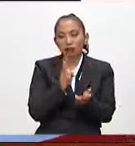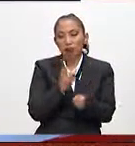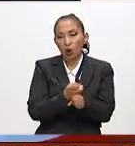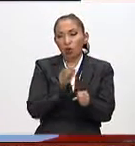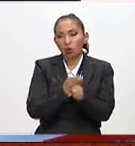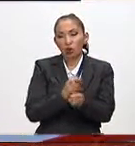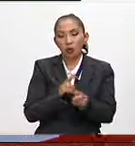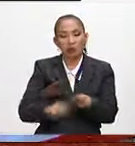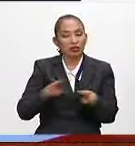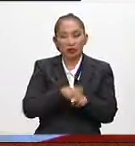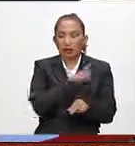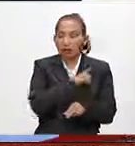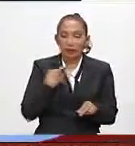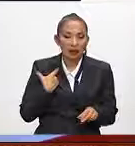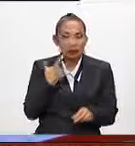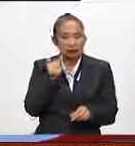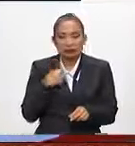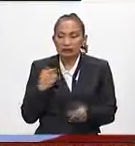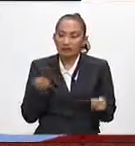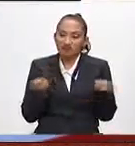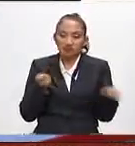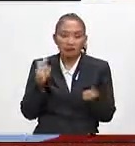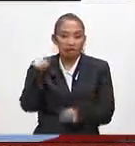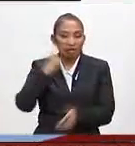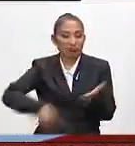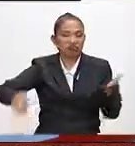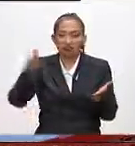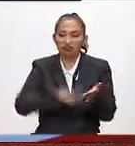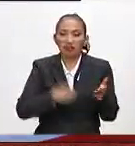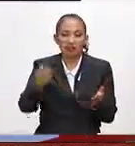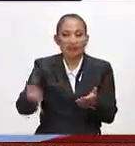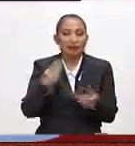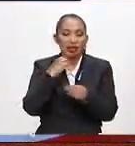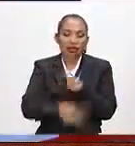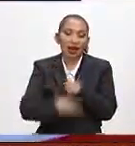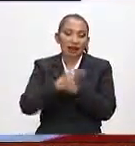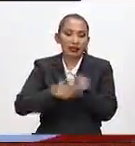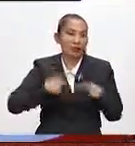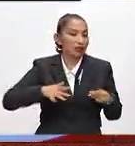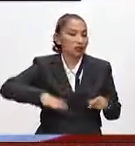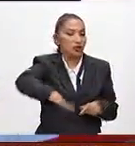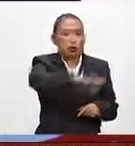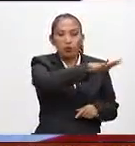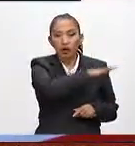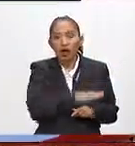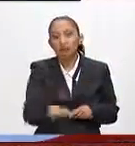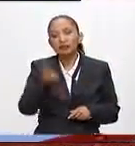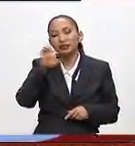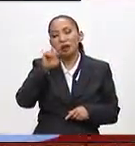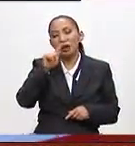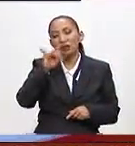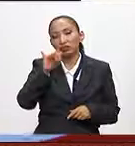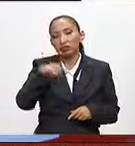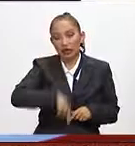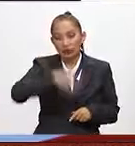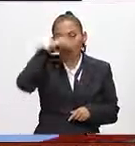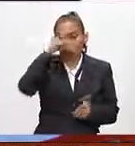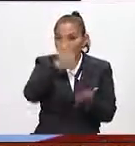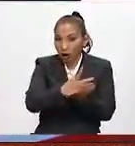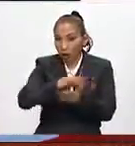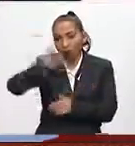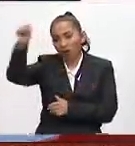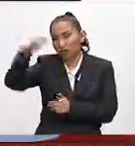que tratar, se tiene que hacer lo más posible por terminar con este mal que pues aqueja a todos los eventos y como lo digo, no solamente en México y no